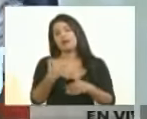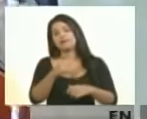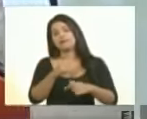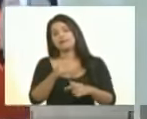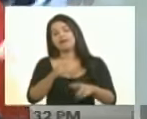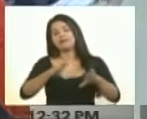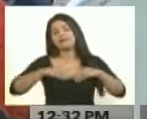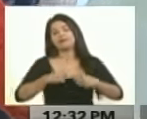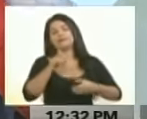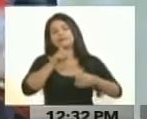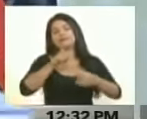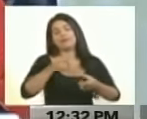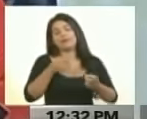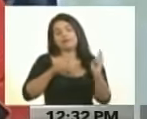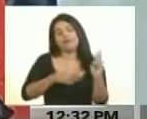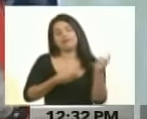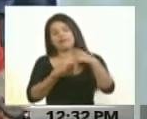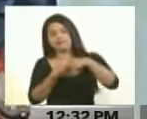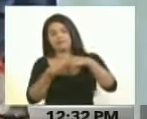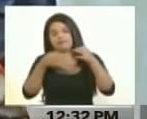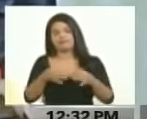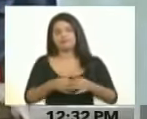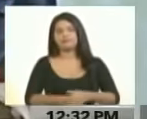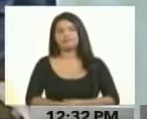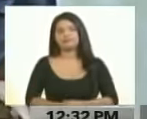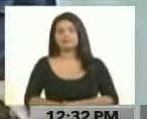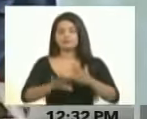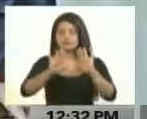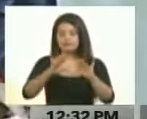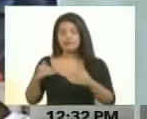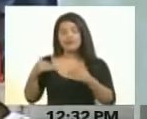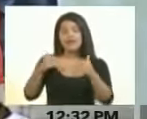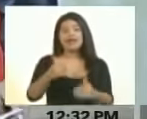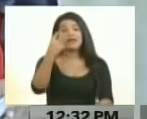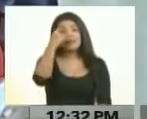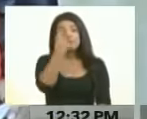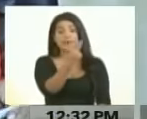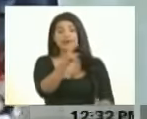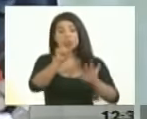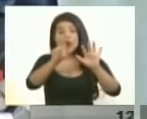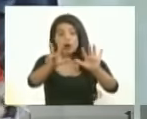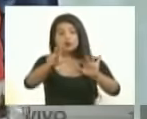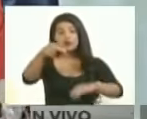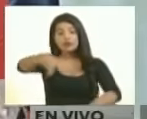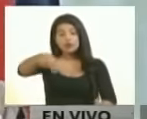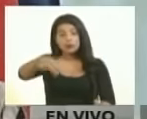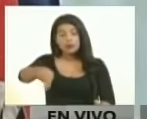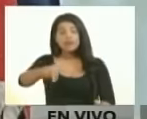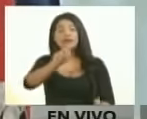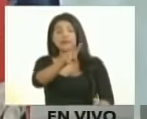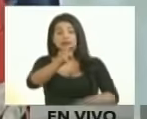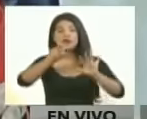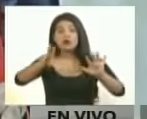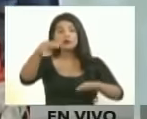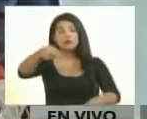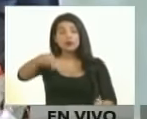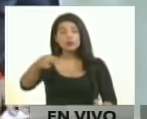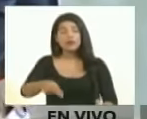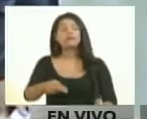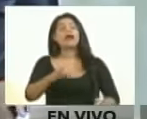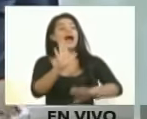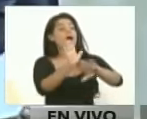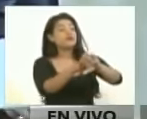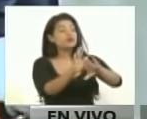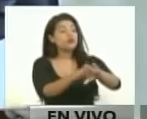Y luego tenemos que el día 28 de noviembre, Venezuela notifica formalmente al